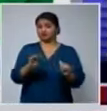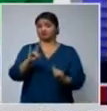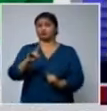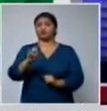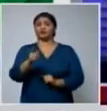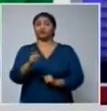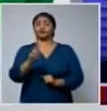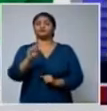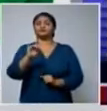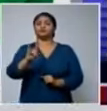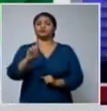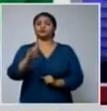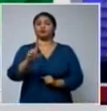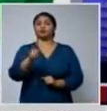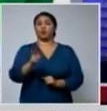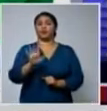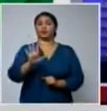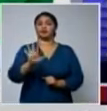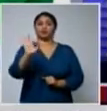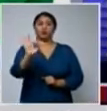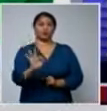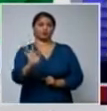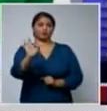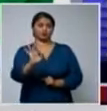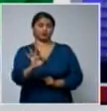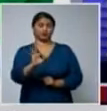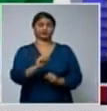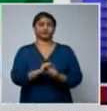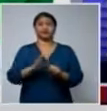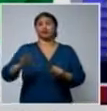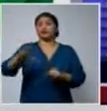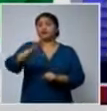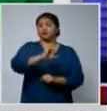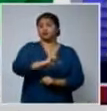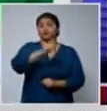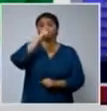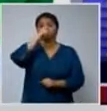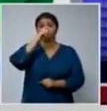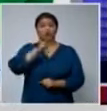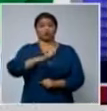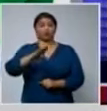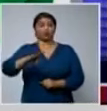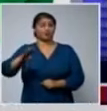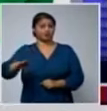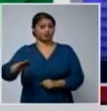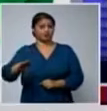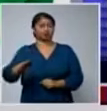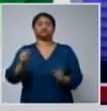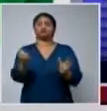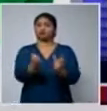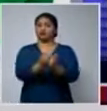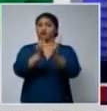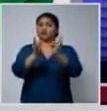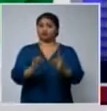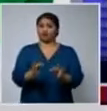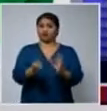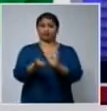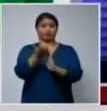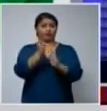91,5% de todos los casos que en edades pediátricas han sido diagnosticados en nuestro